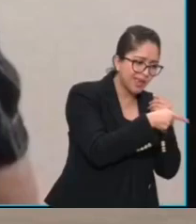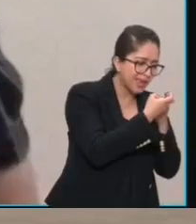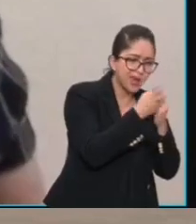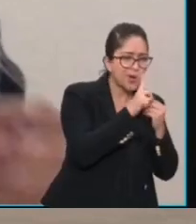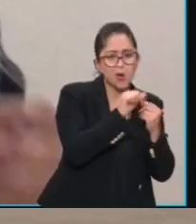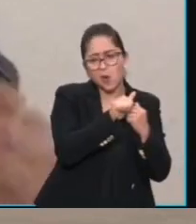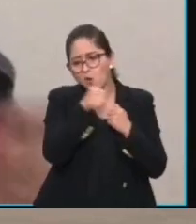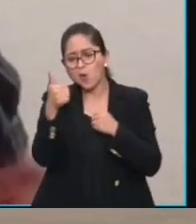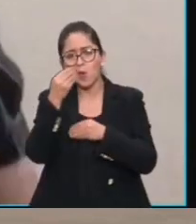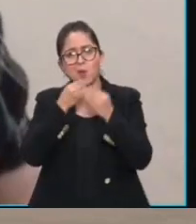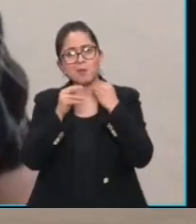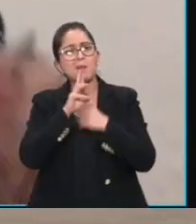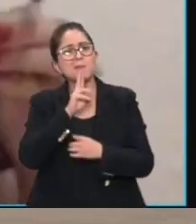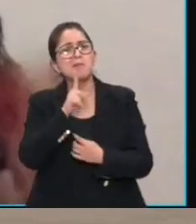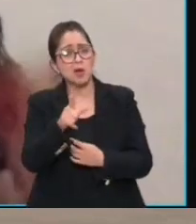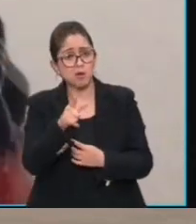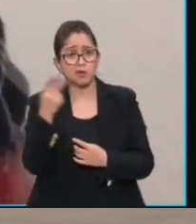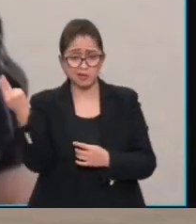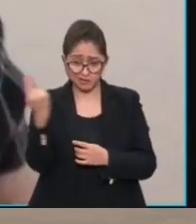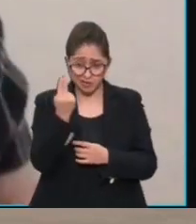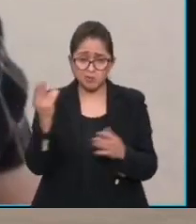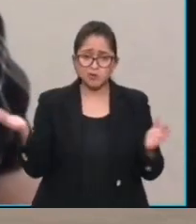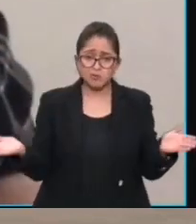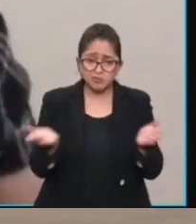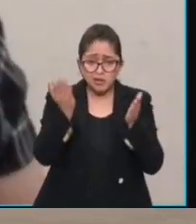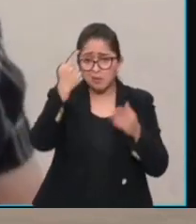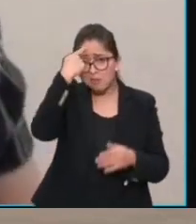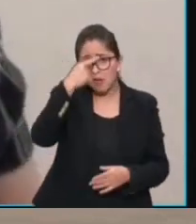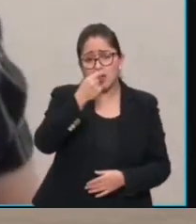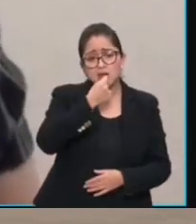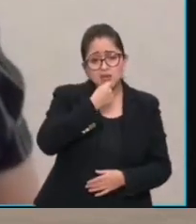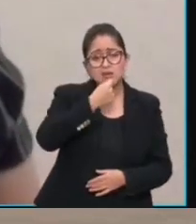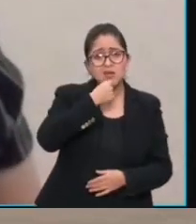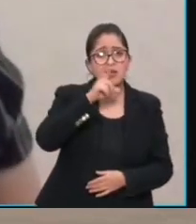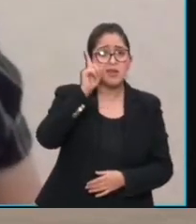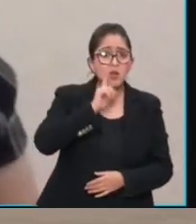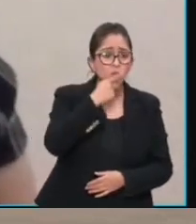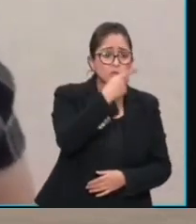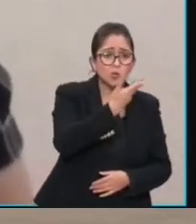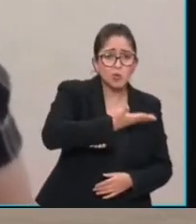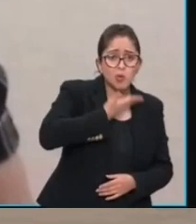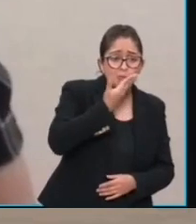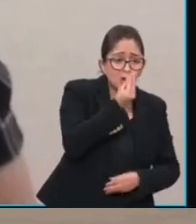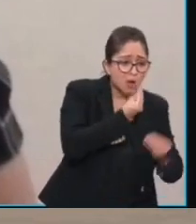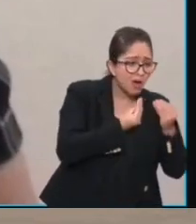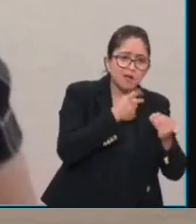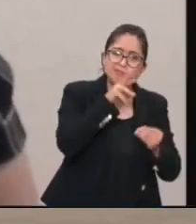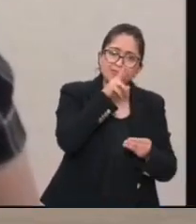como tal promover este tema para que las niñas y los niños modifiquen todos estos hábitos alimenticios.